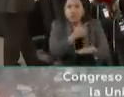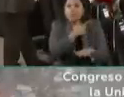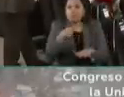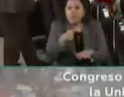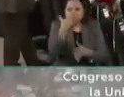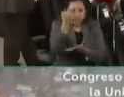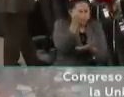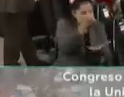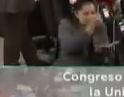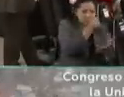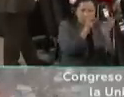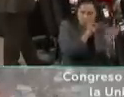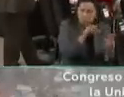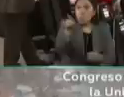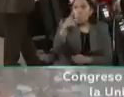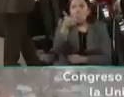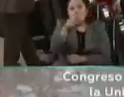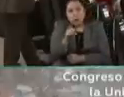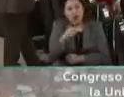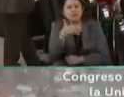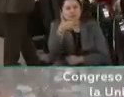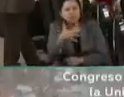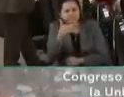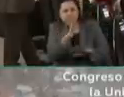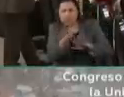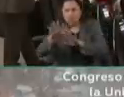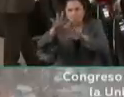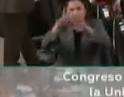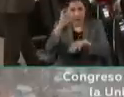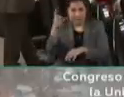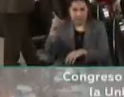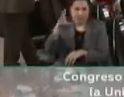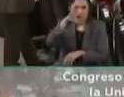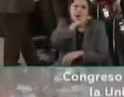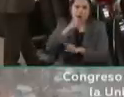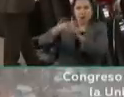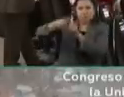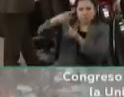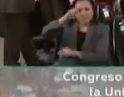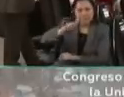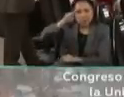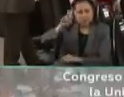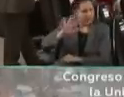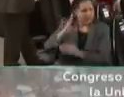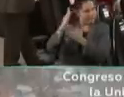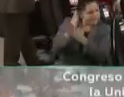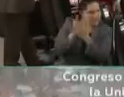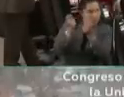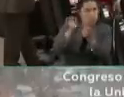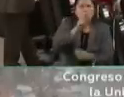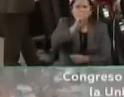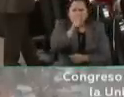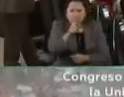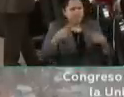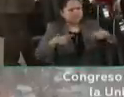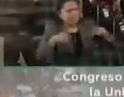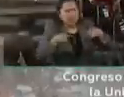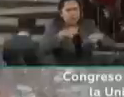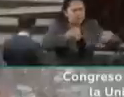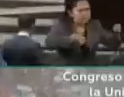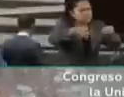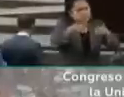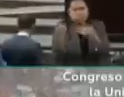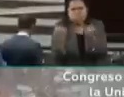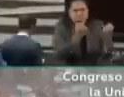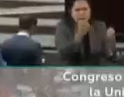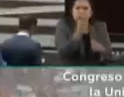reducir la emisión de gases contaminantes que provocan el calentamiento global y establecer incentivos para la electromovilidad. El impulso del Partido